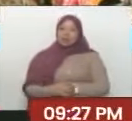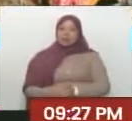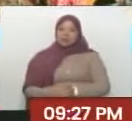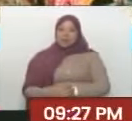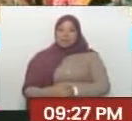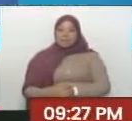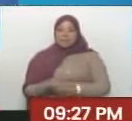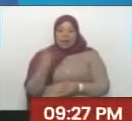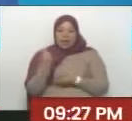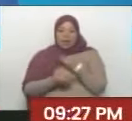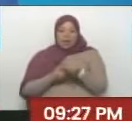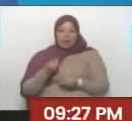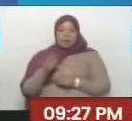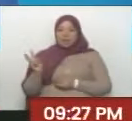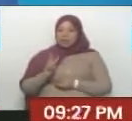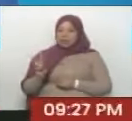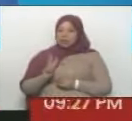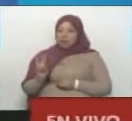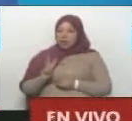Made in.